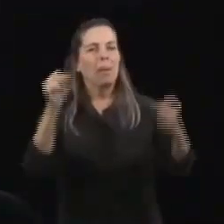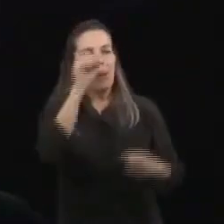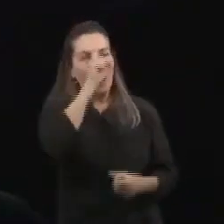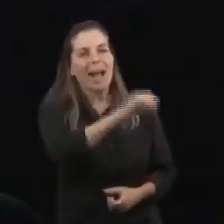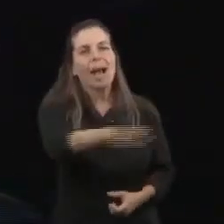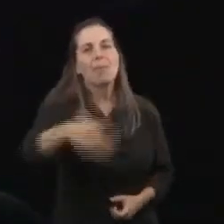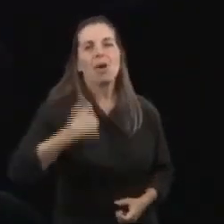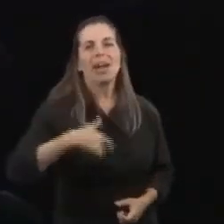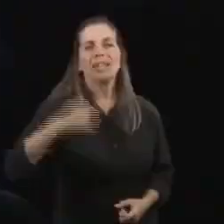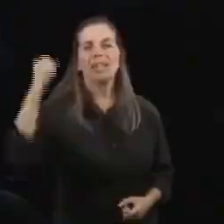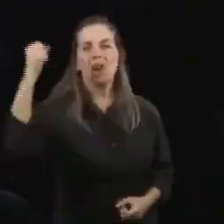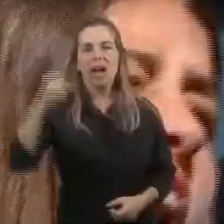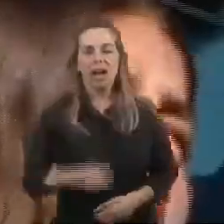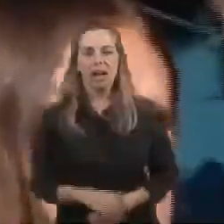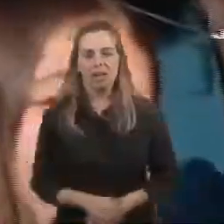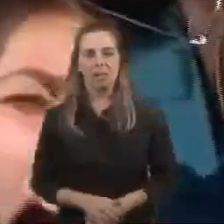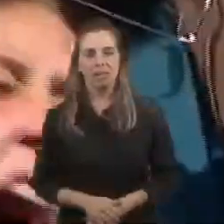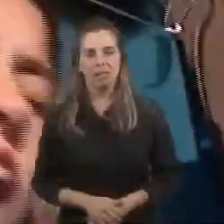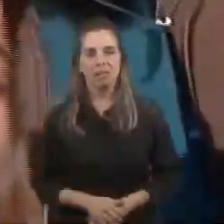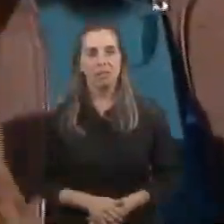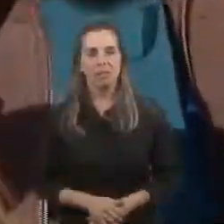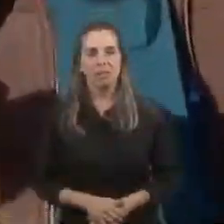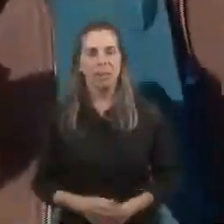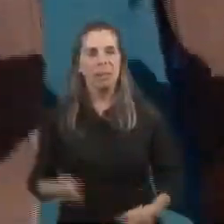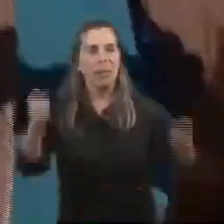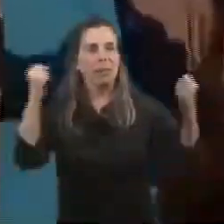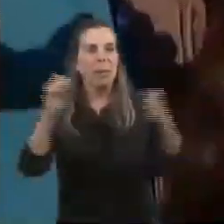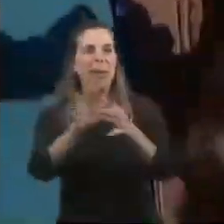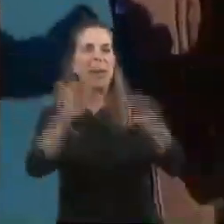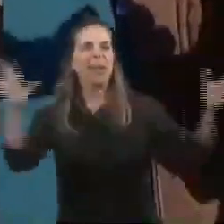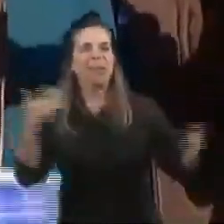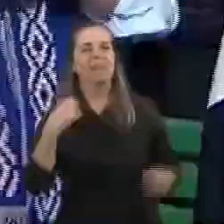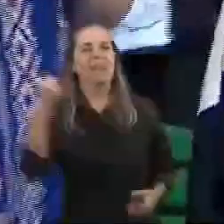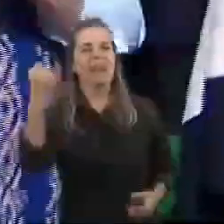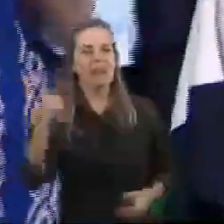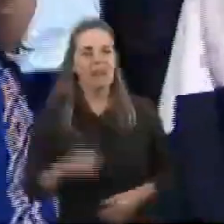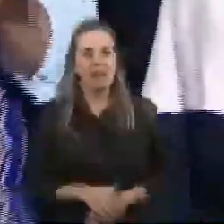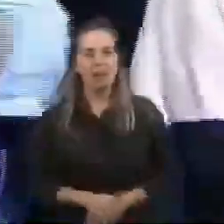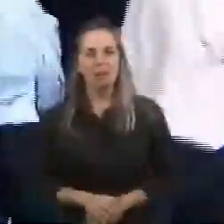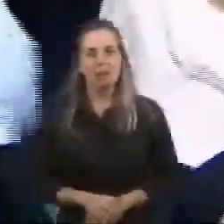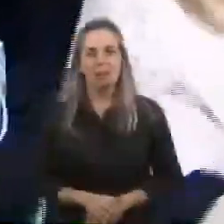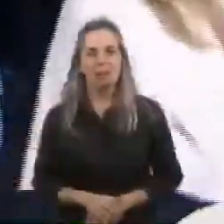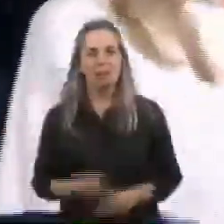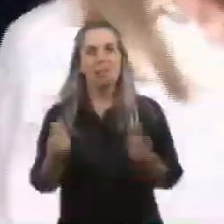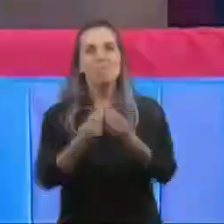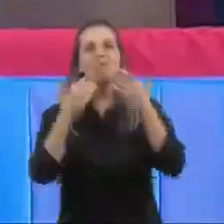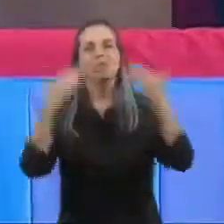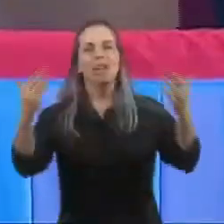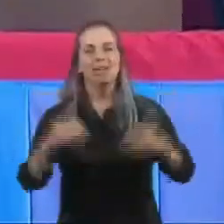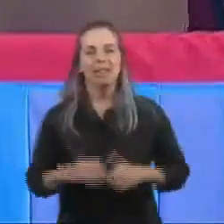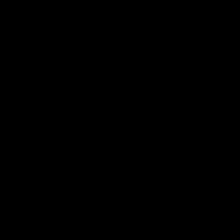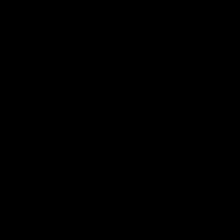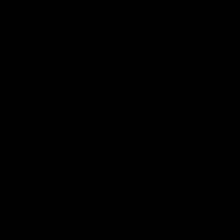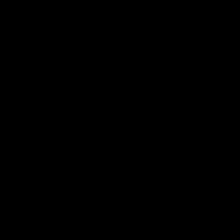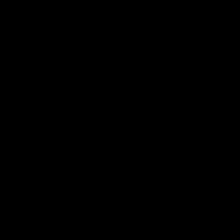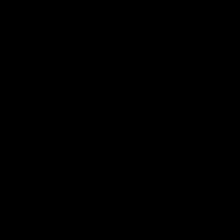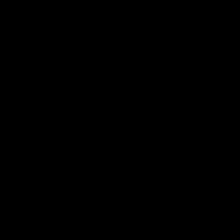argentino viva la libertad Muchas gracias